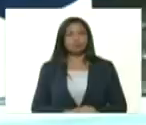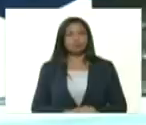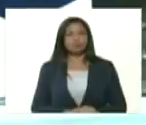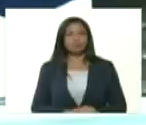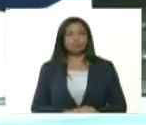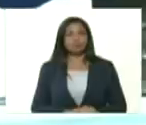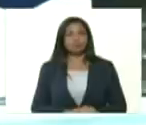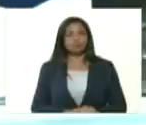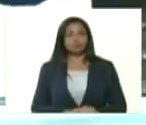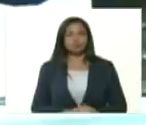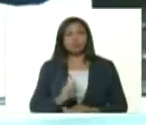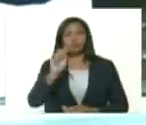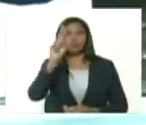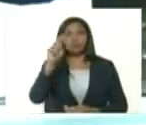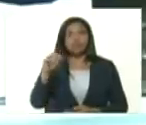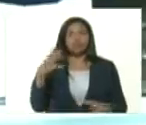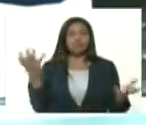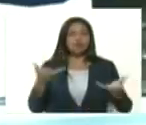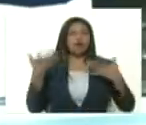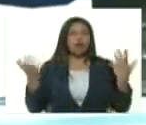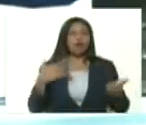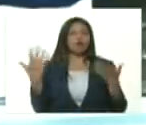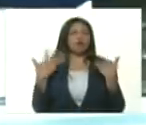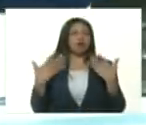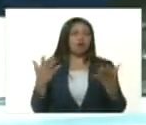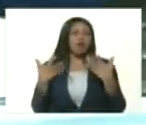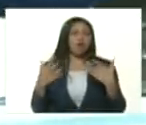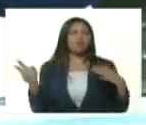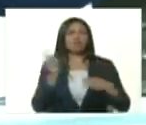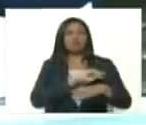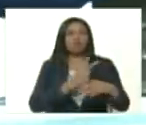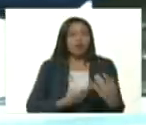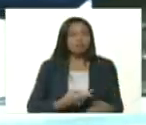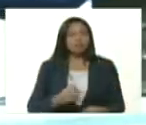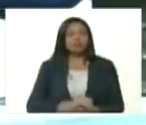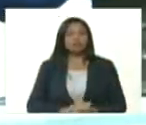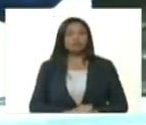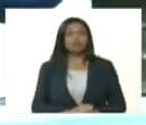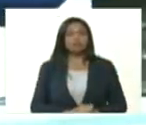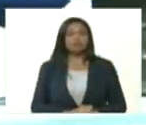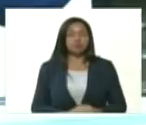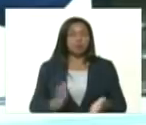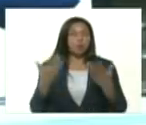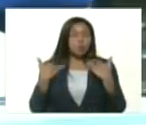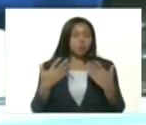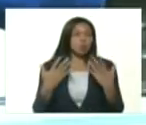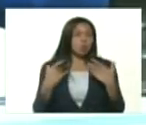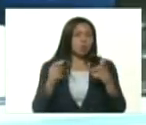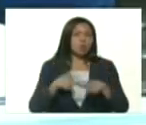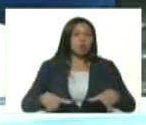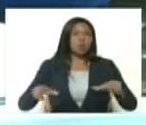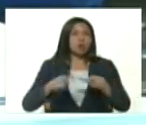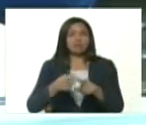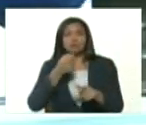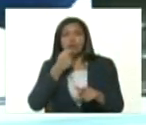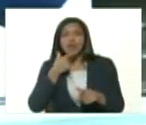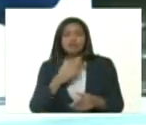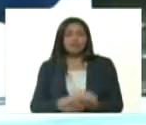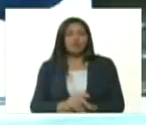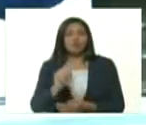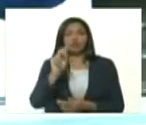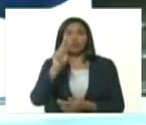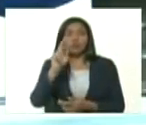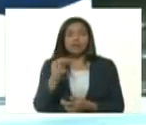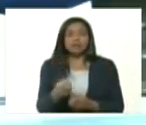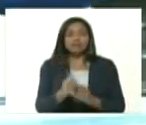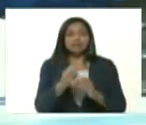Turén debe estar haciendo un calor terrible ahorita, ¿verdad? Con los calorones que está pegando. Turén, la colonia de Turén, eso es una belleza, Turén.